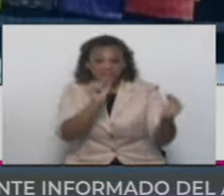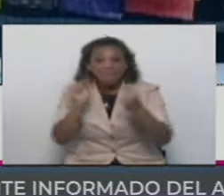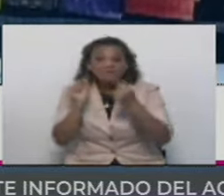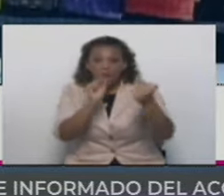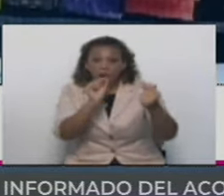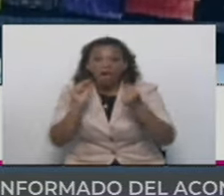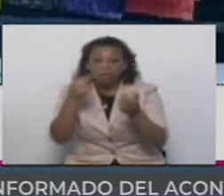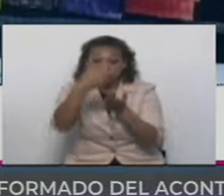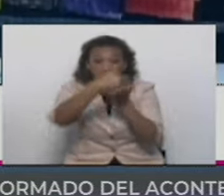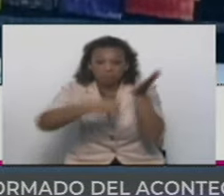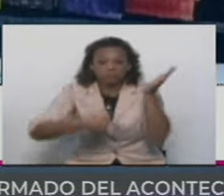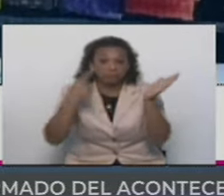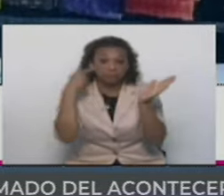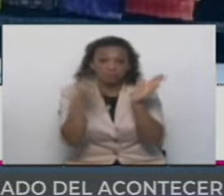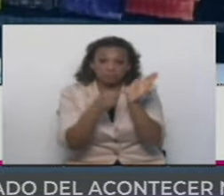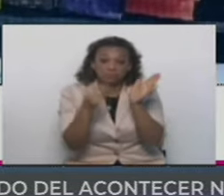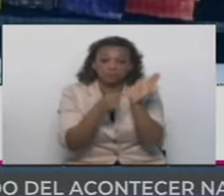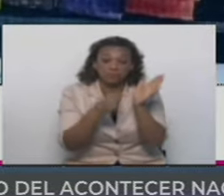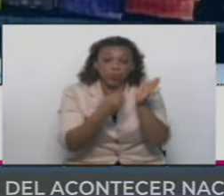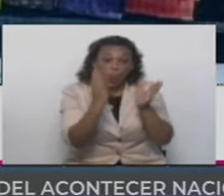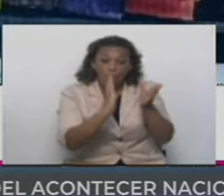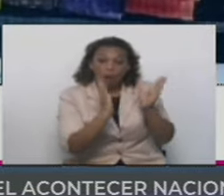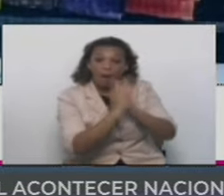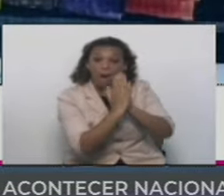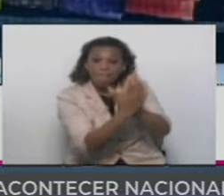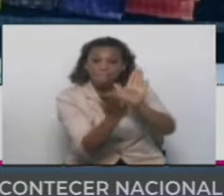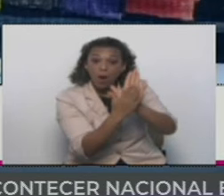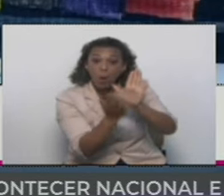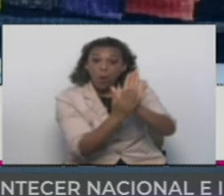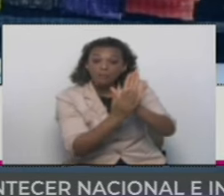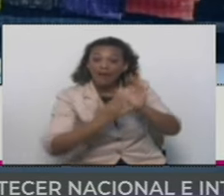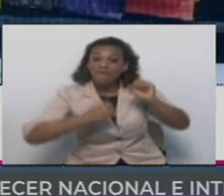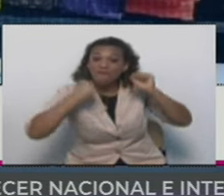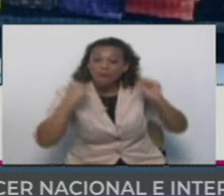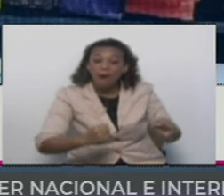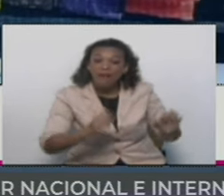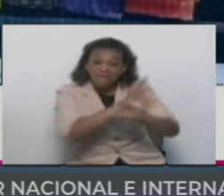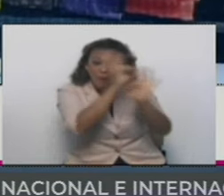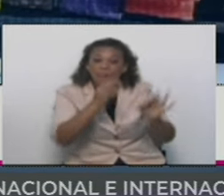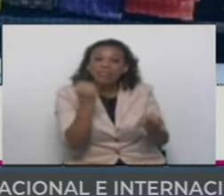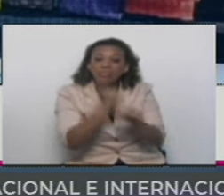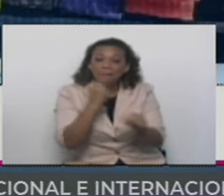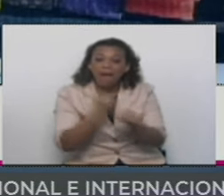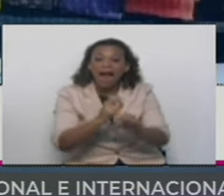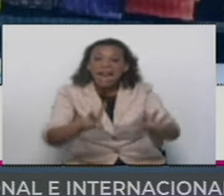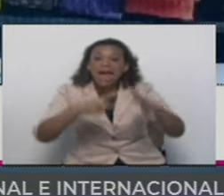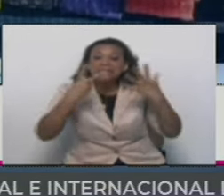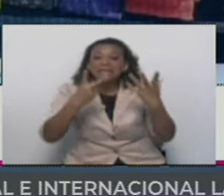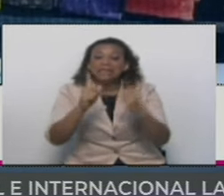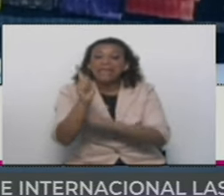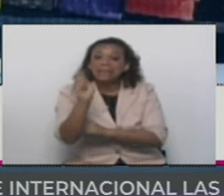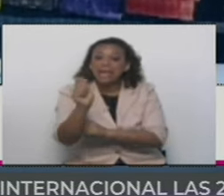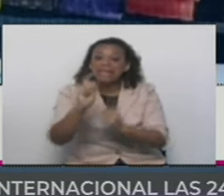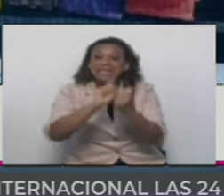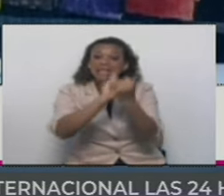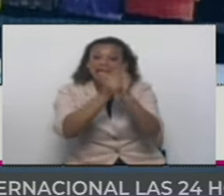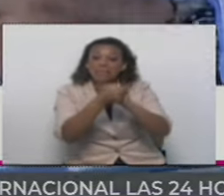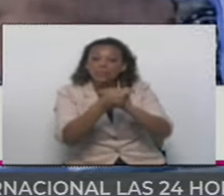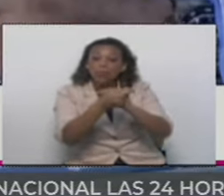consulta con nuestra arma secreta, la 7T